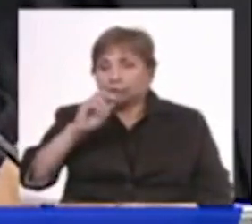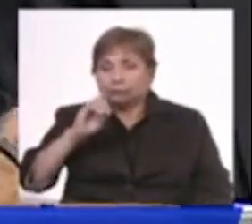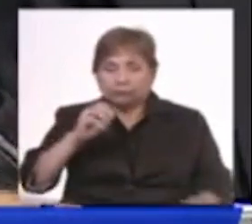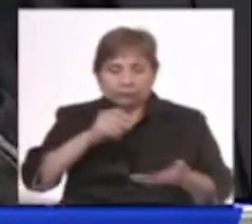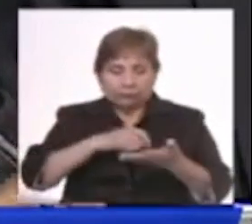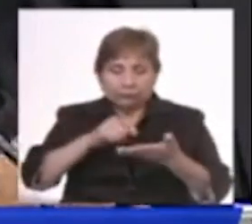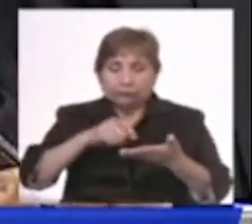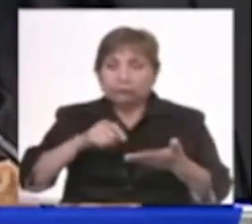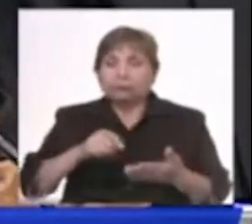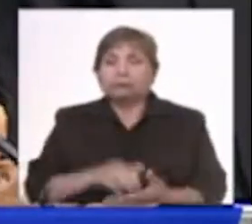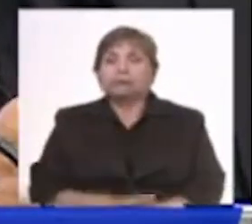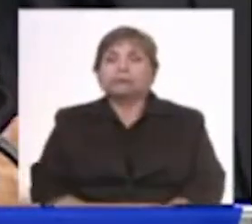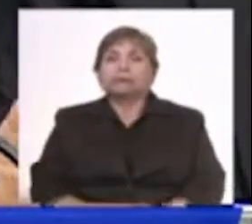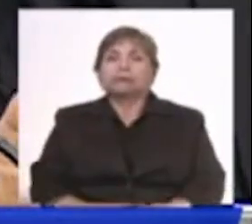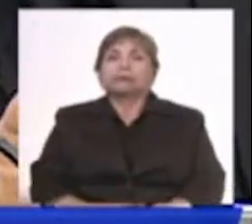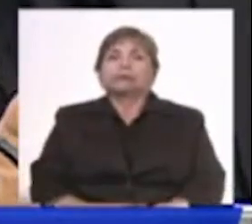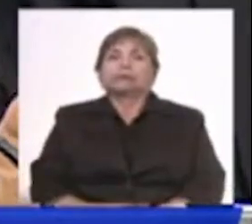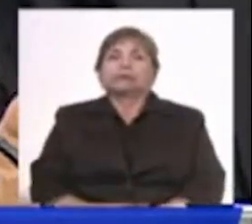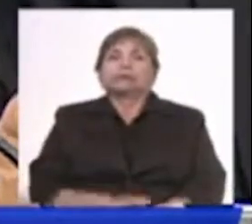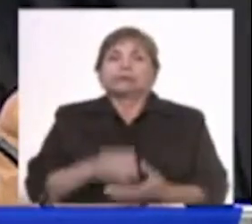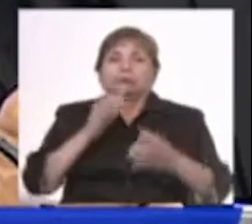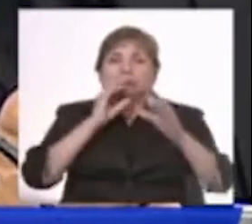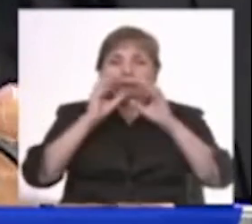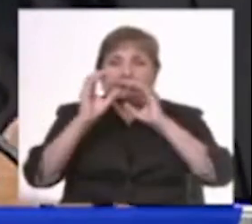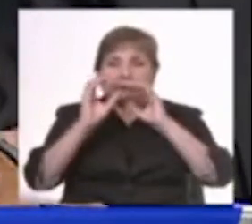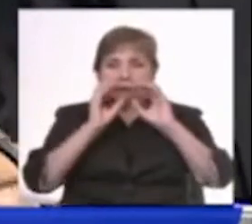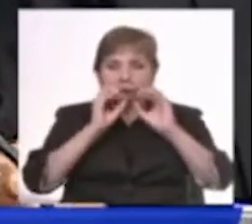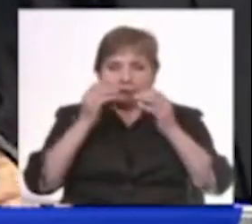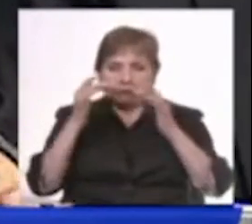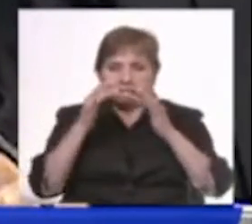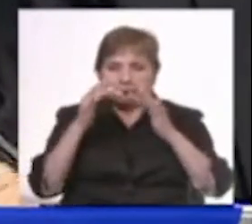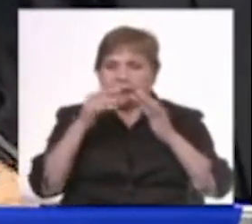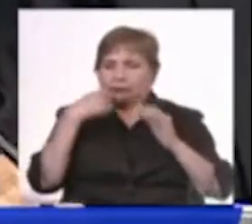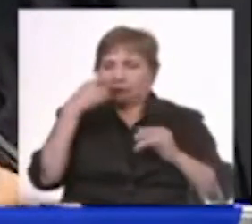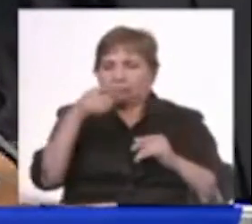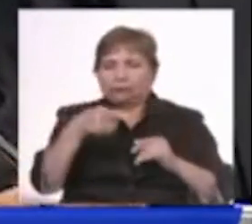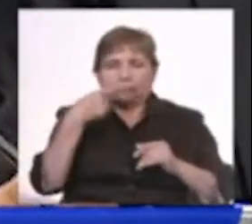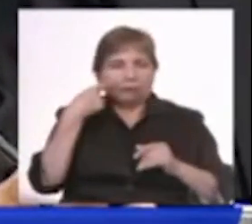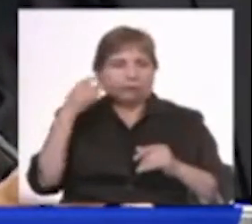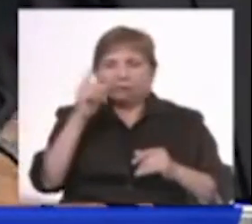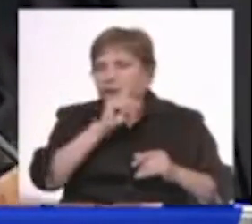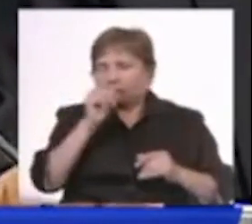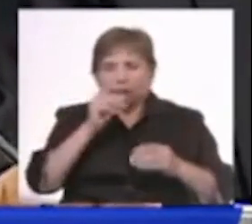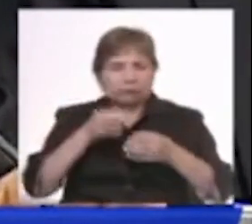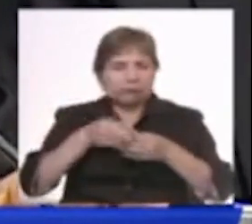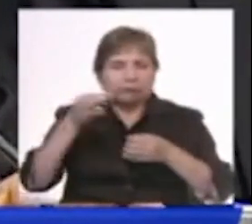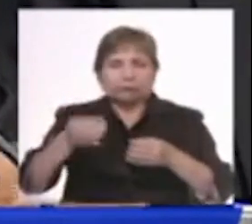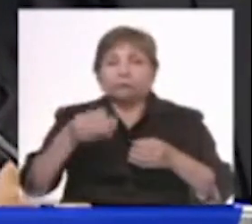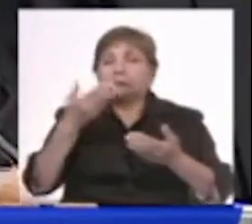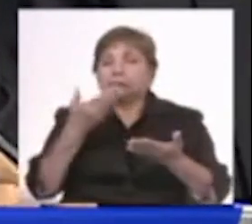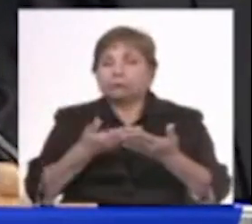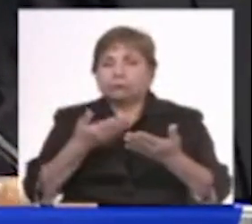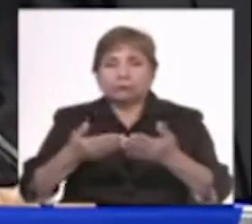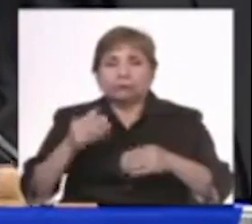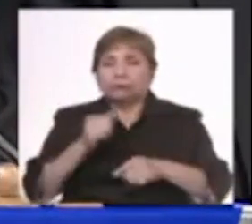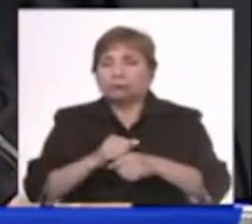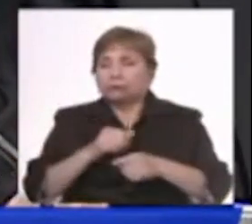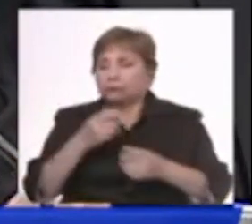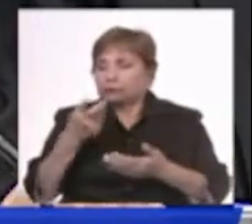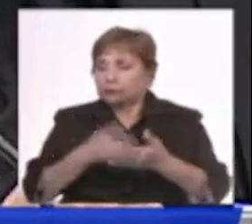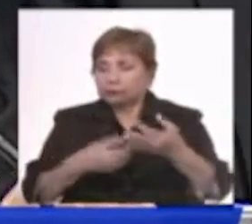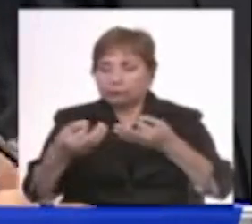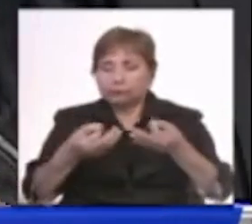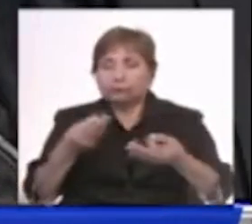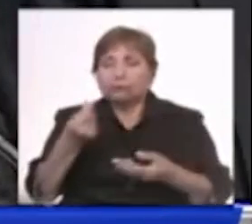suscribió la comunicación indicándole al proveedor de que no se le ha. Por lo tanto, en resguardo de los fondos